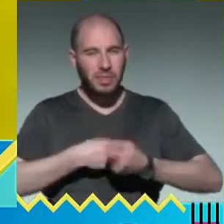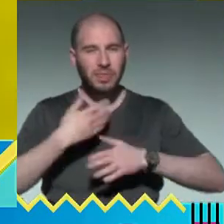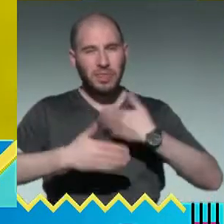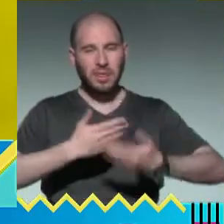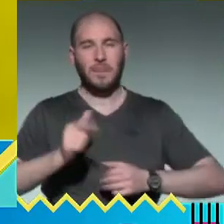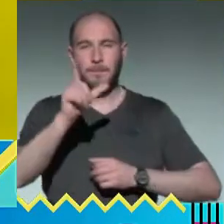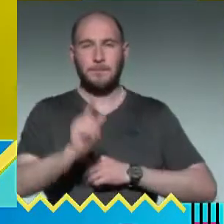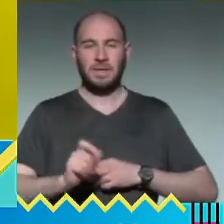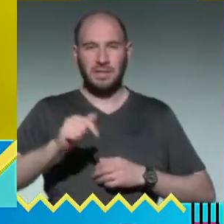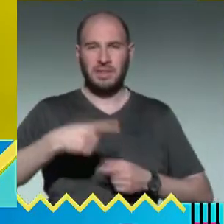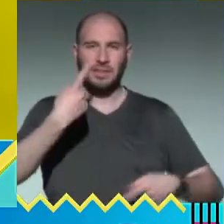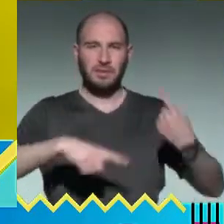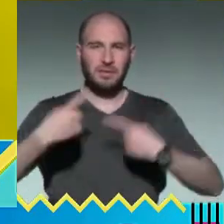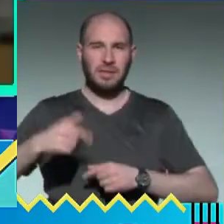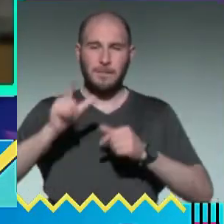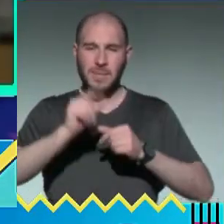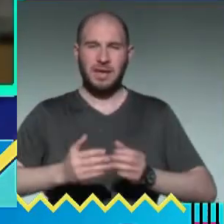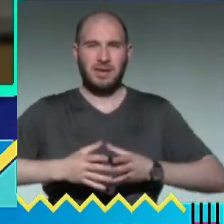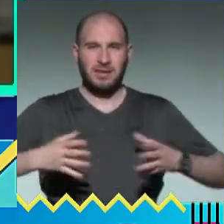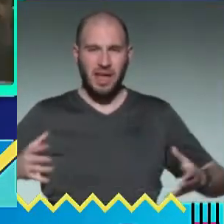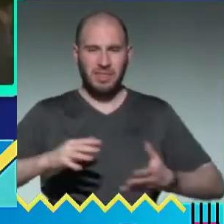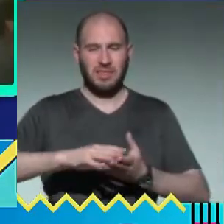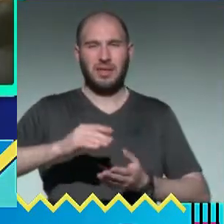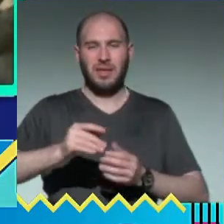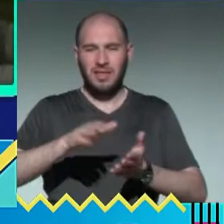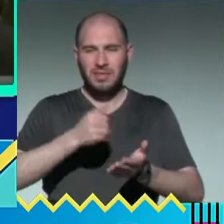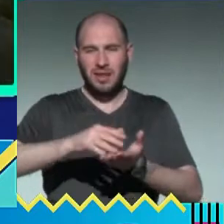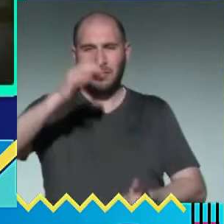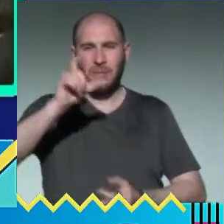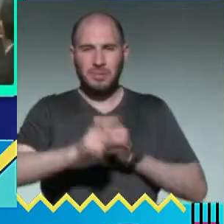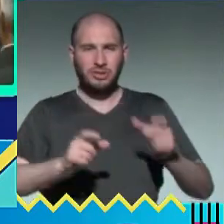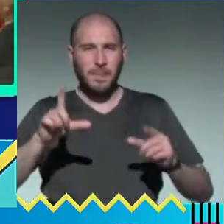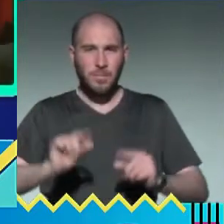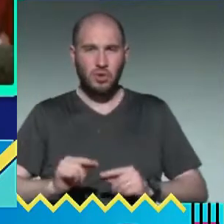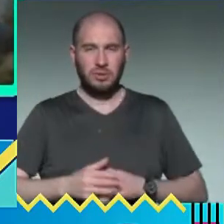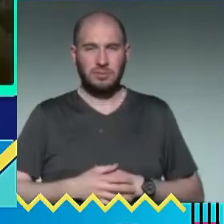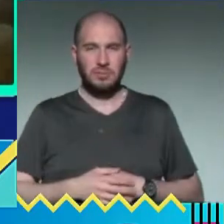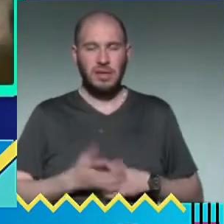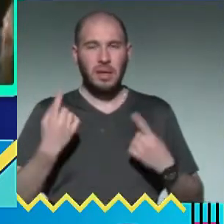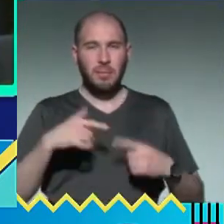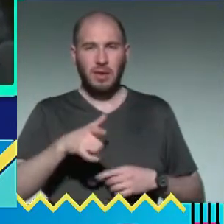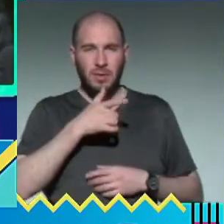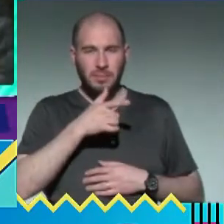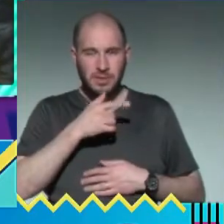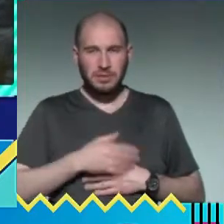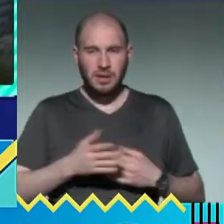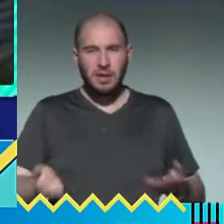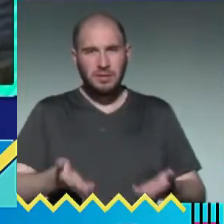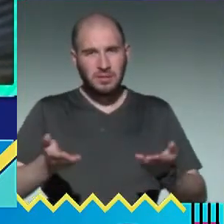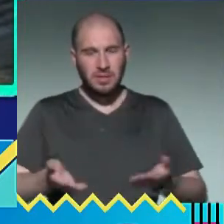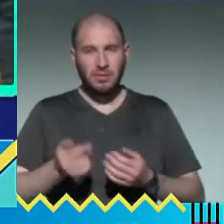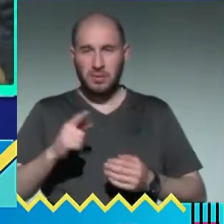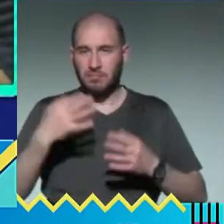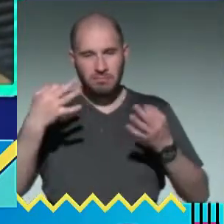desarrollo. Este es un país diverso, es un país grande, con un gran territorio, con poca población, pero me parece que los incentivos tienen que